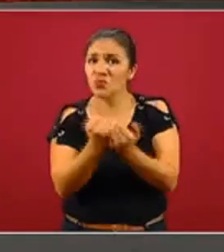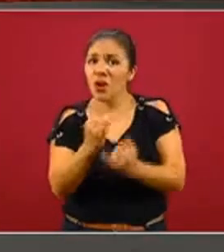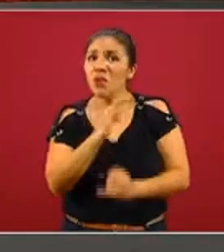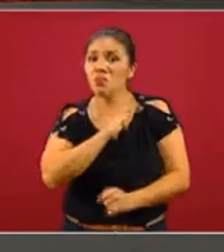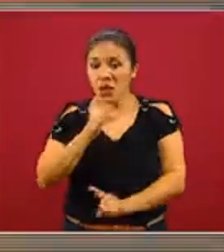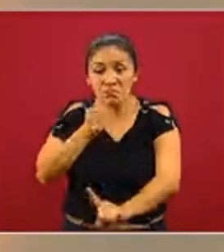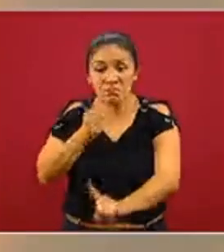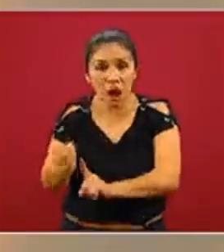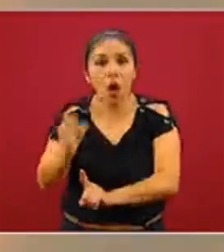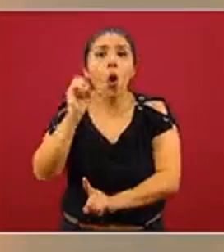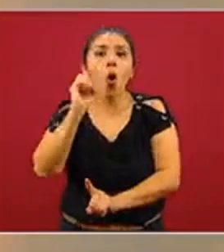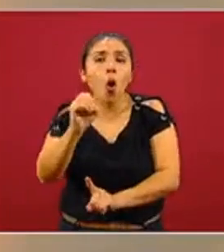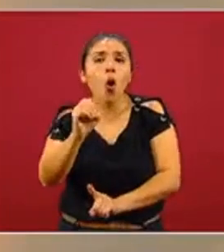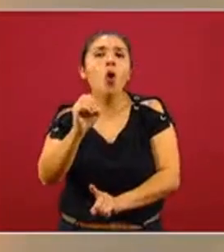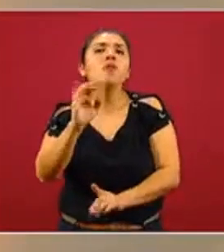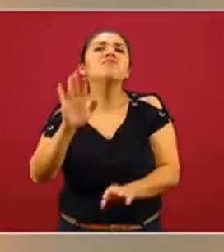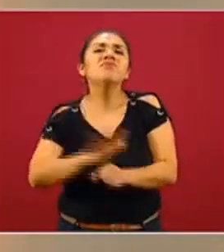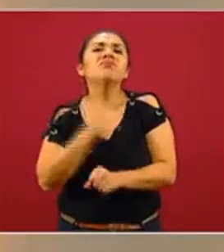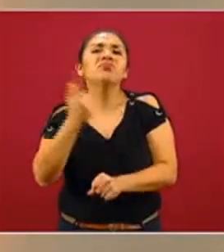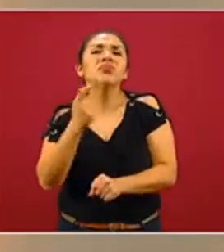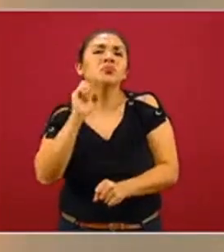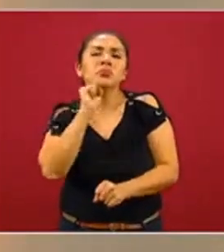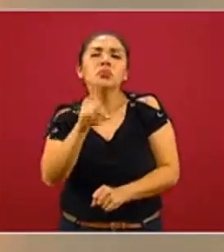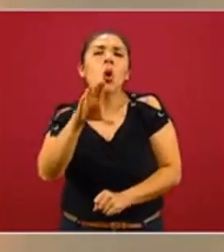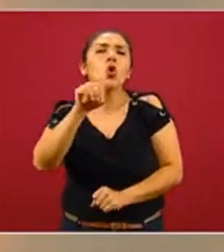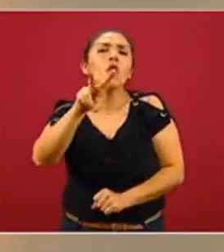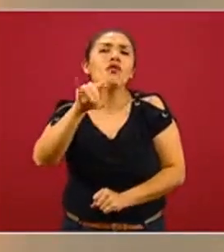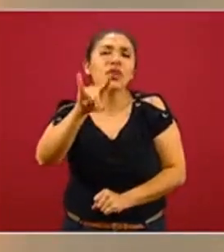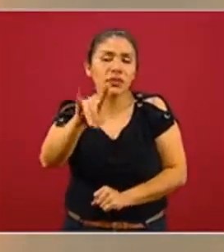también indirectamente a causa del COVID. La próxima, por favor.